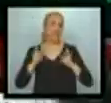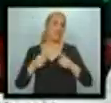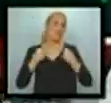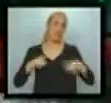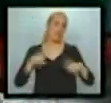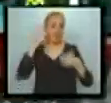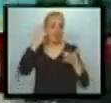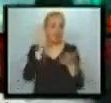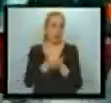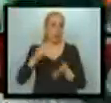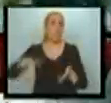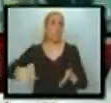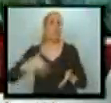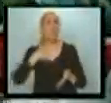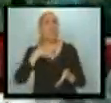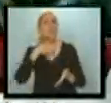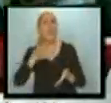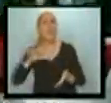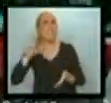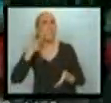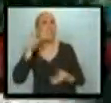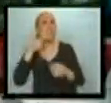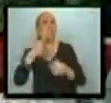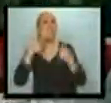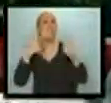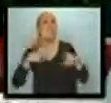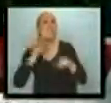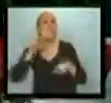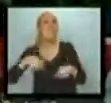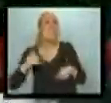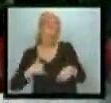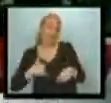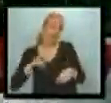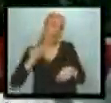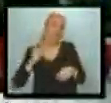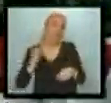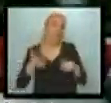de 3 años dice, es la canción de Argentina. Y de alguna manera, sí, es la canción de Argentina en este mundial.